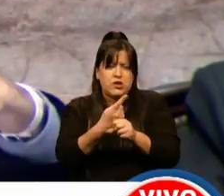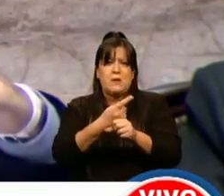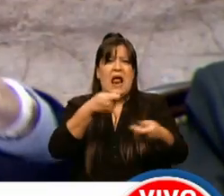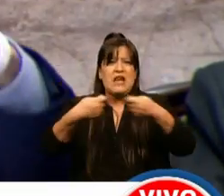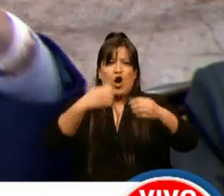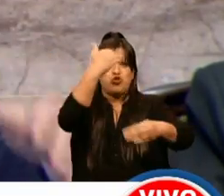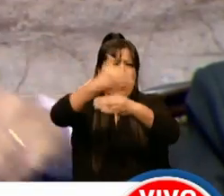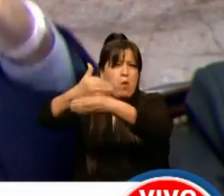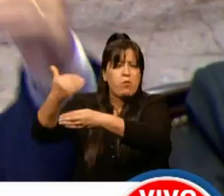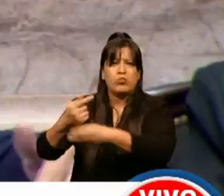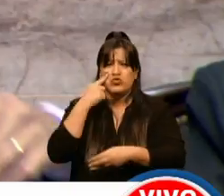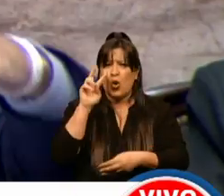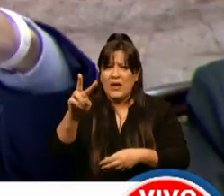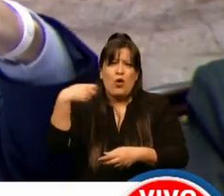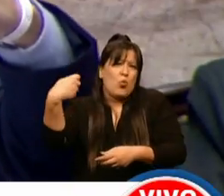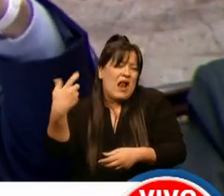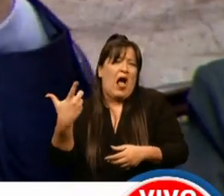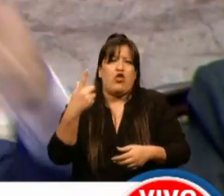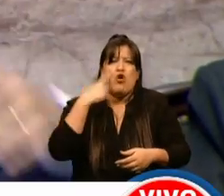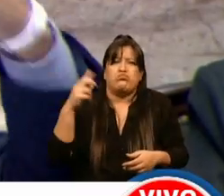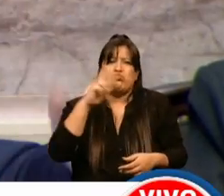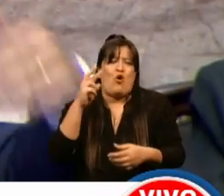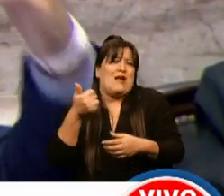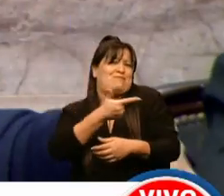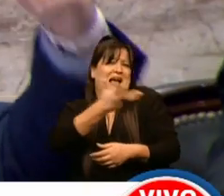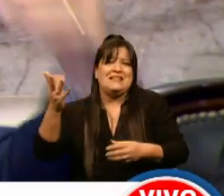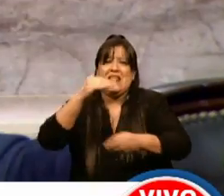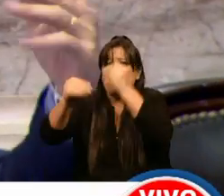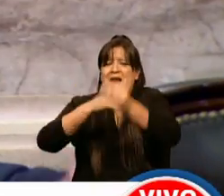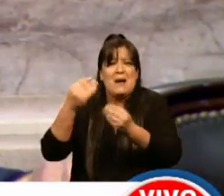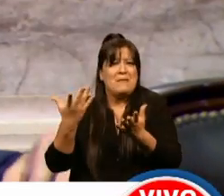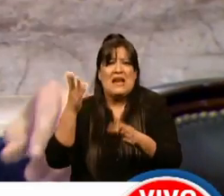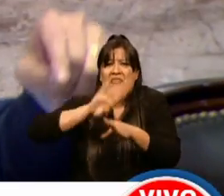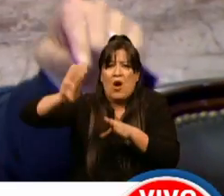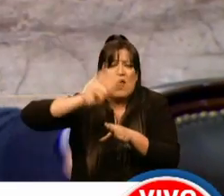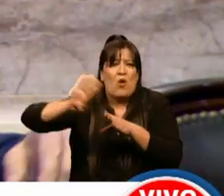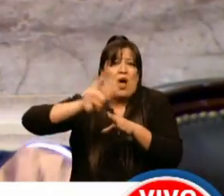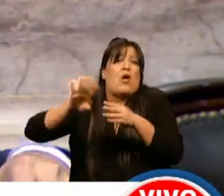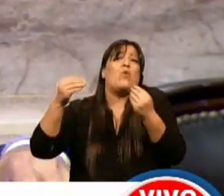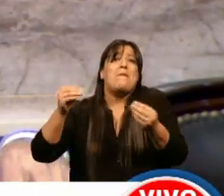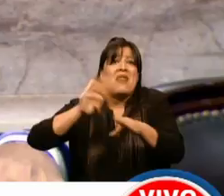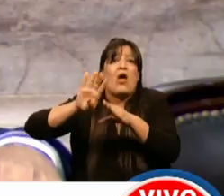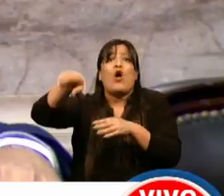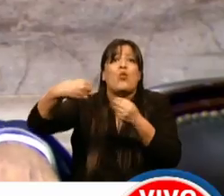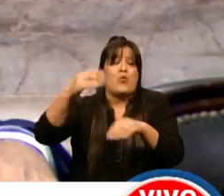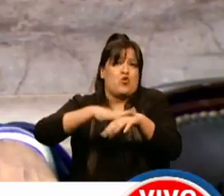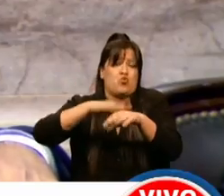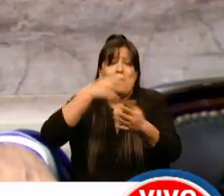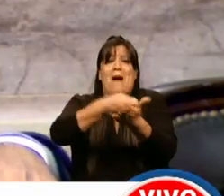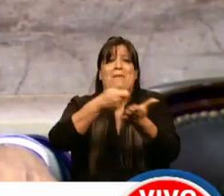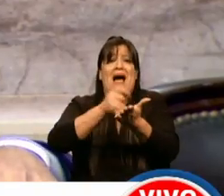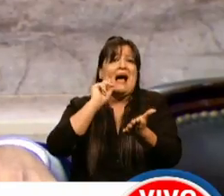negocios he visto jubilado y jubiladas innumerable cantidad de familias que se han endeudado para pagar las tarifas de